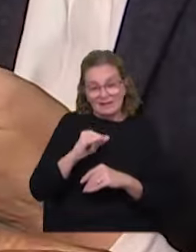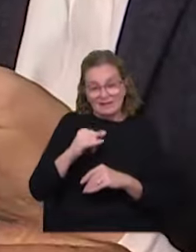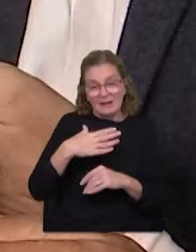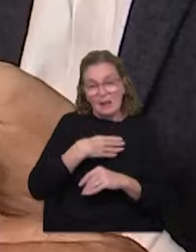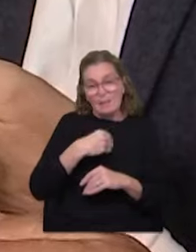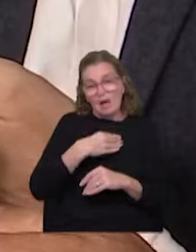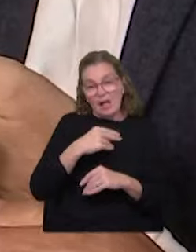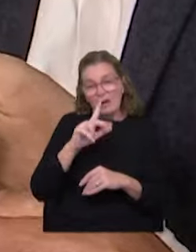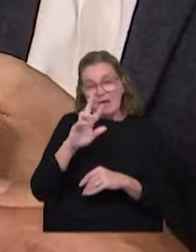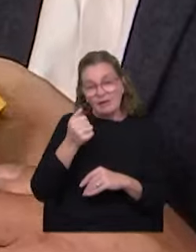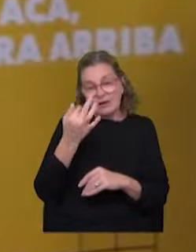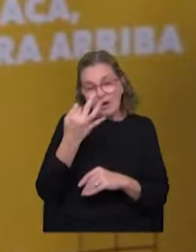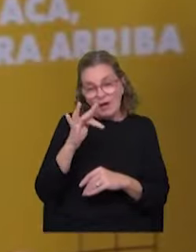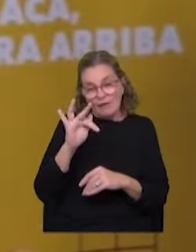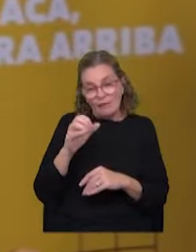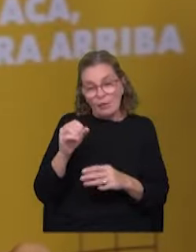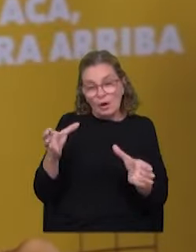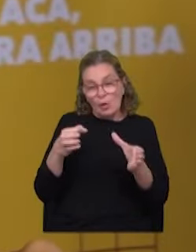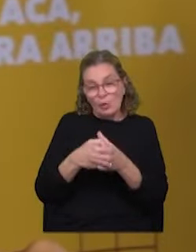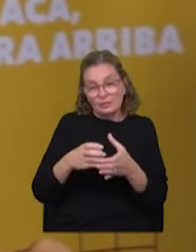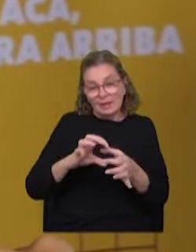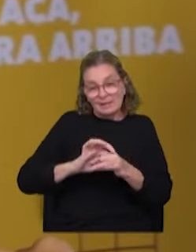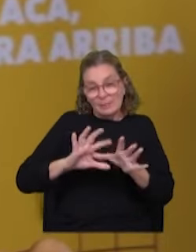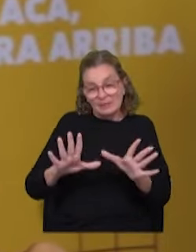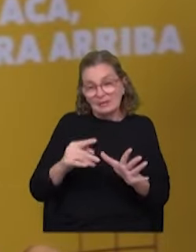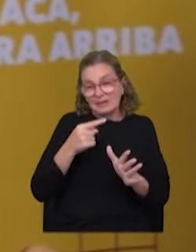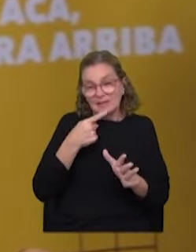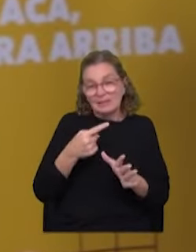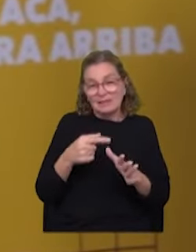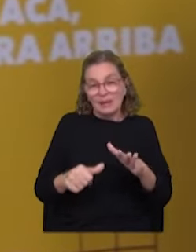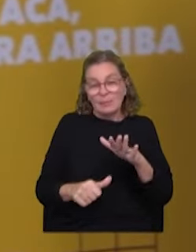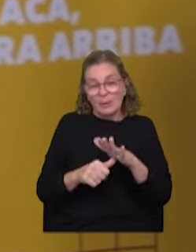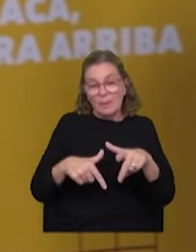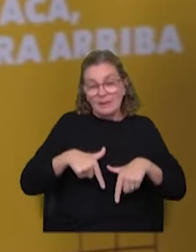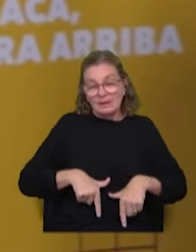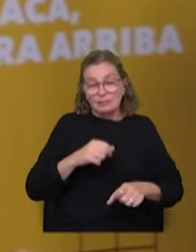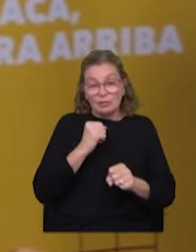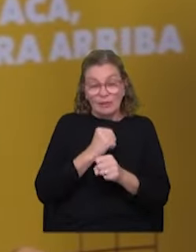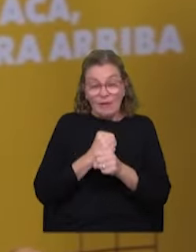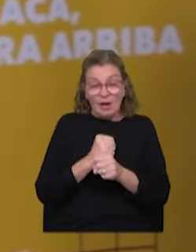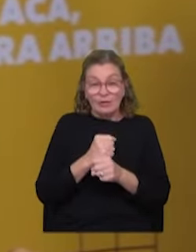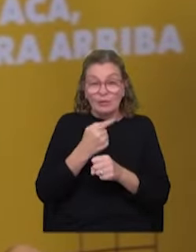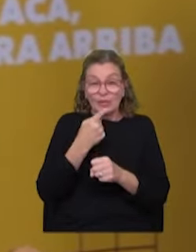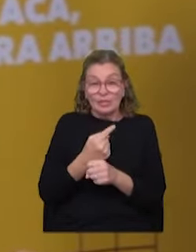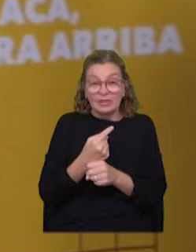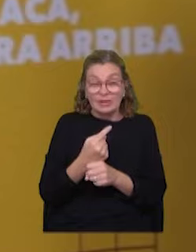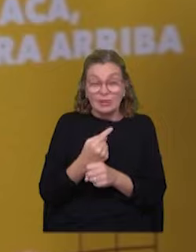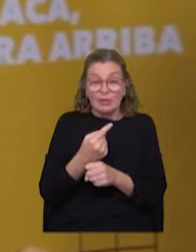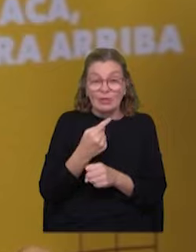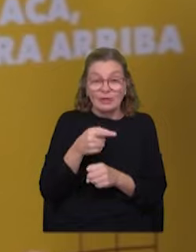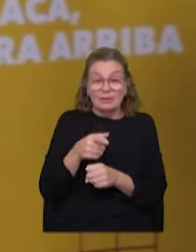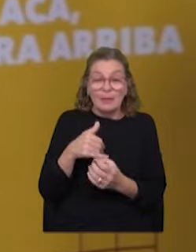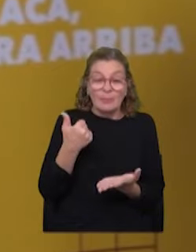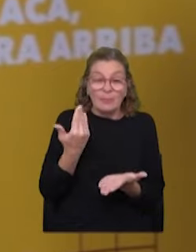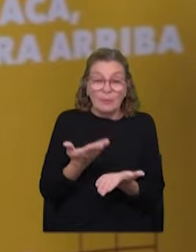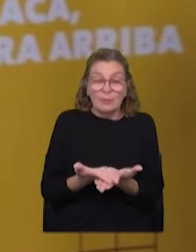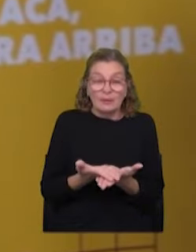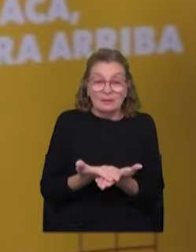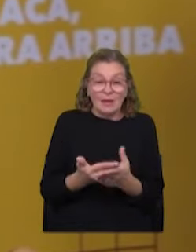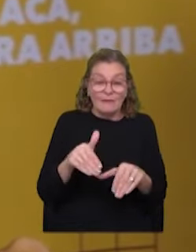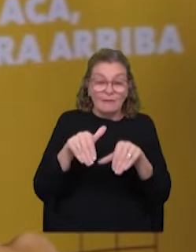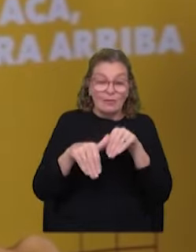rafo y la junta Federal del partido independiente cuyo precandidato y ministro de trabajo y seguridad social Pablo mieres sostuvo que la propuesta ser